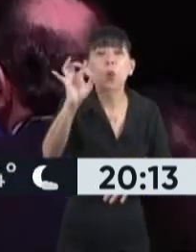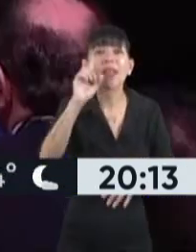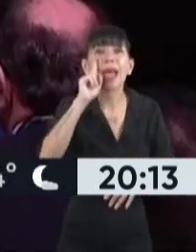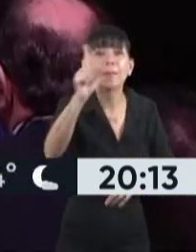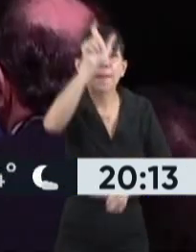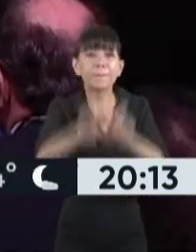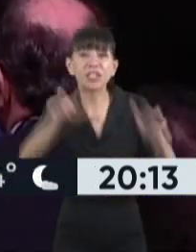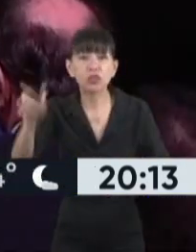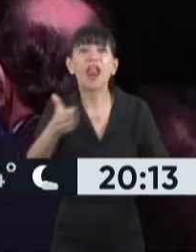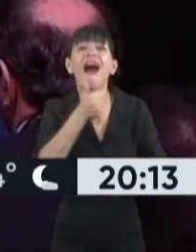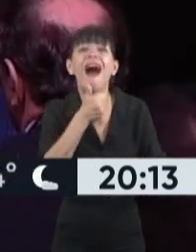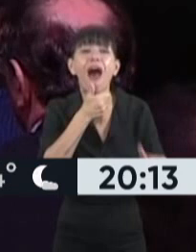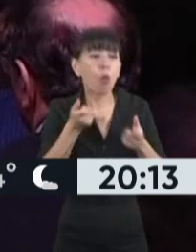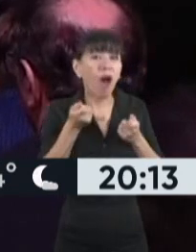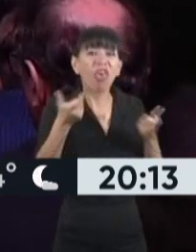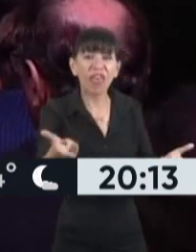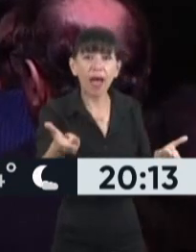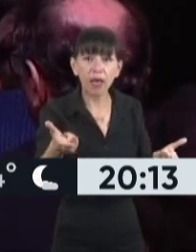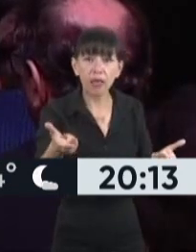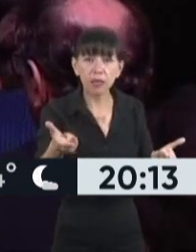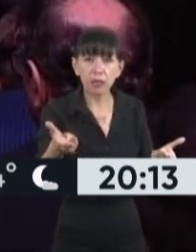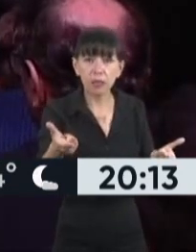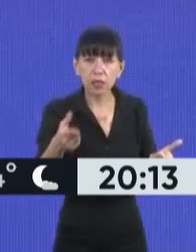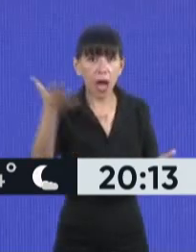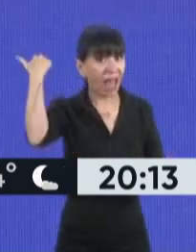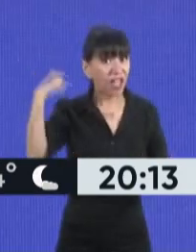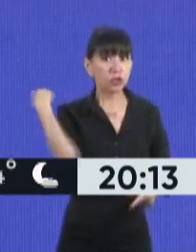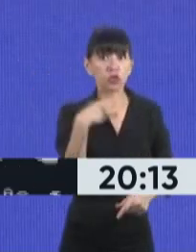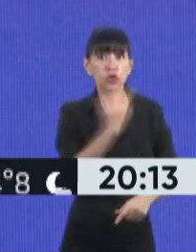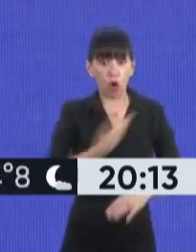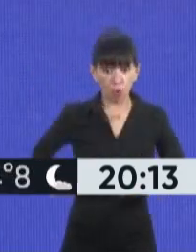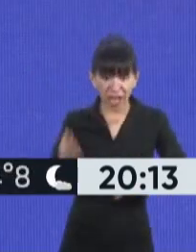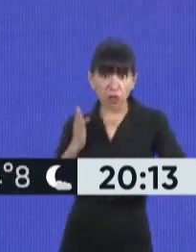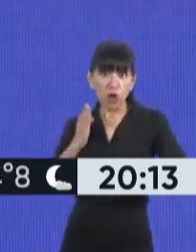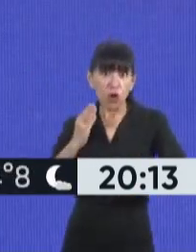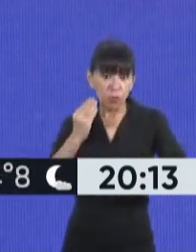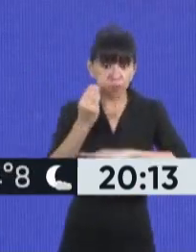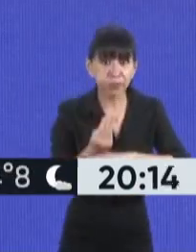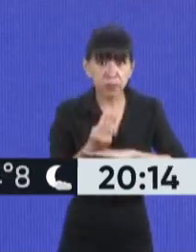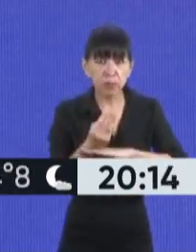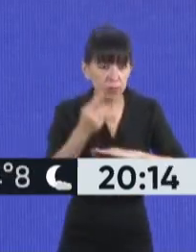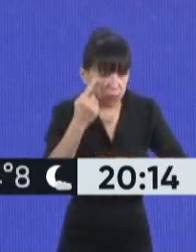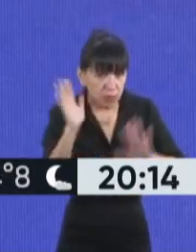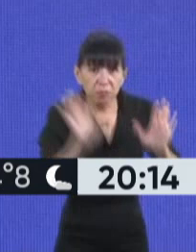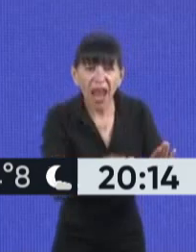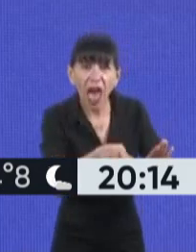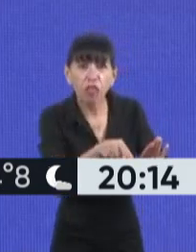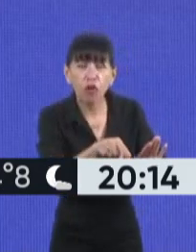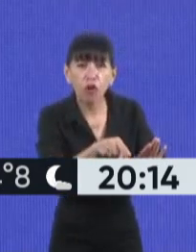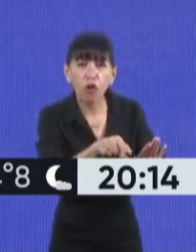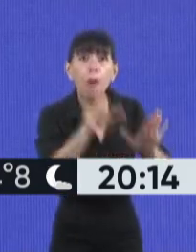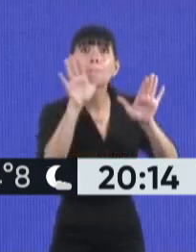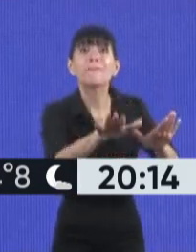chaqueñas. Esa obra la encontramos parada nosotros. ¿Saben por qué se paró? Porque los recursos que